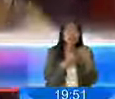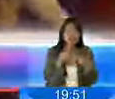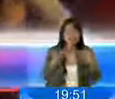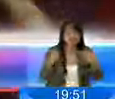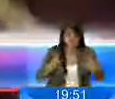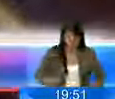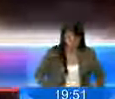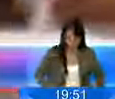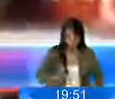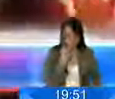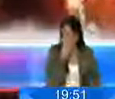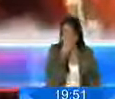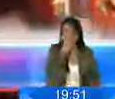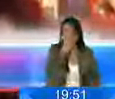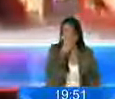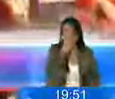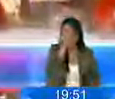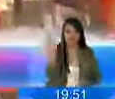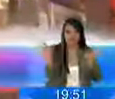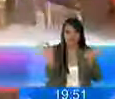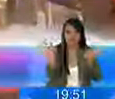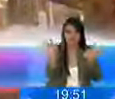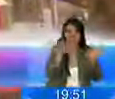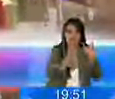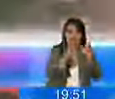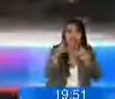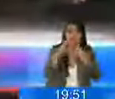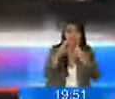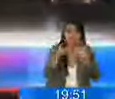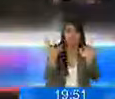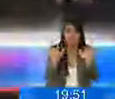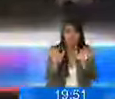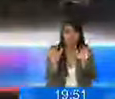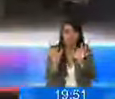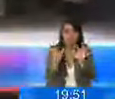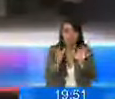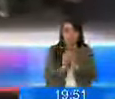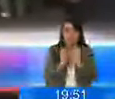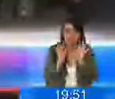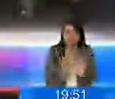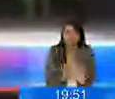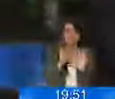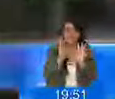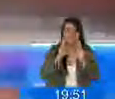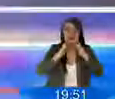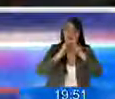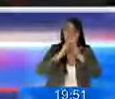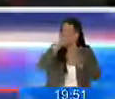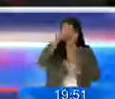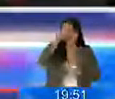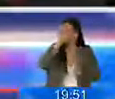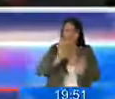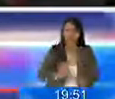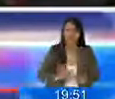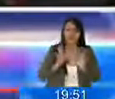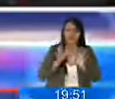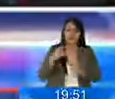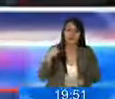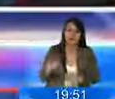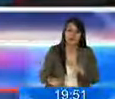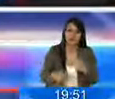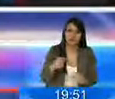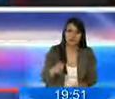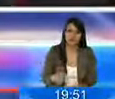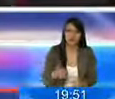los disfraces para asustar a los extraños. Es uno de los retos de la Casa de la Cultura Ecuatoriana porque además de ser el